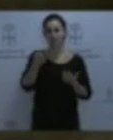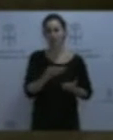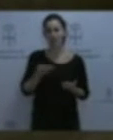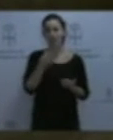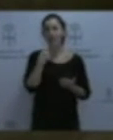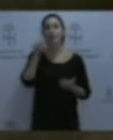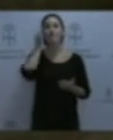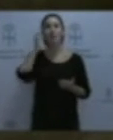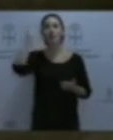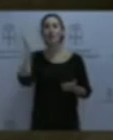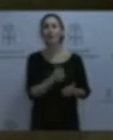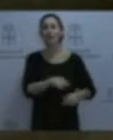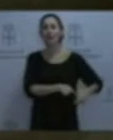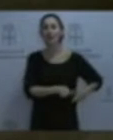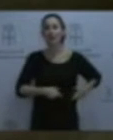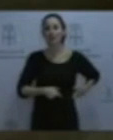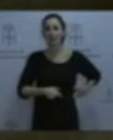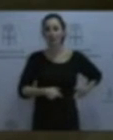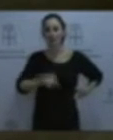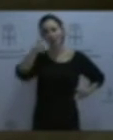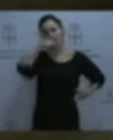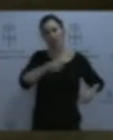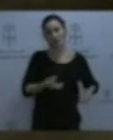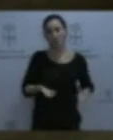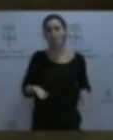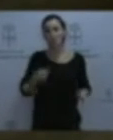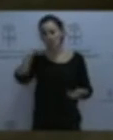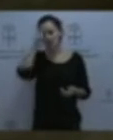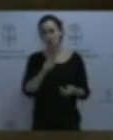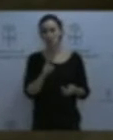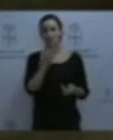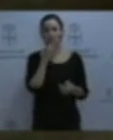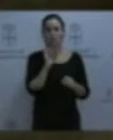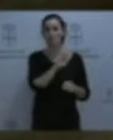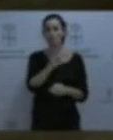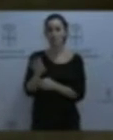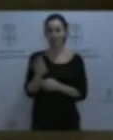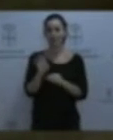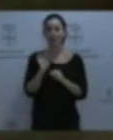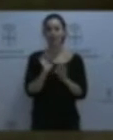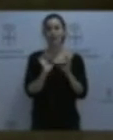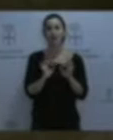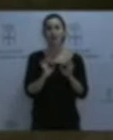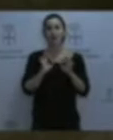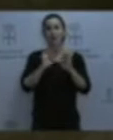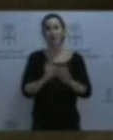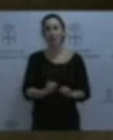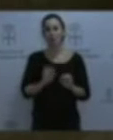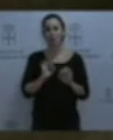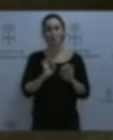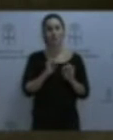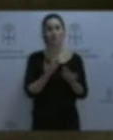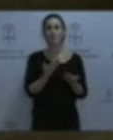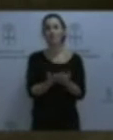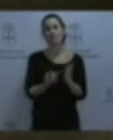mujer proviene de la costilla del hombre, ¿no? No sabemos si remitiría una carta a la editorial o si elaboraría un informe y pediría